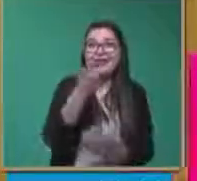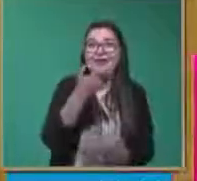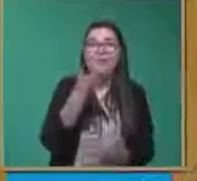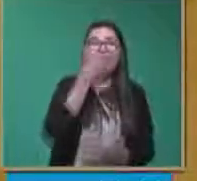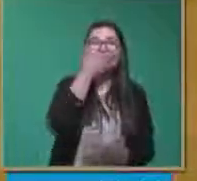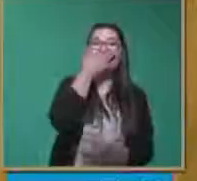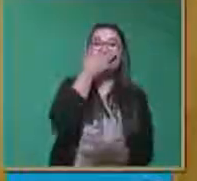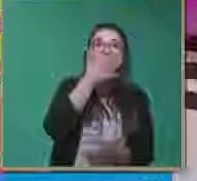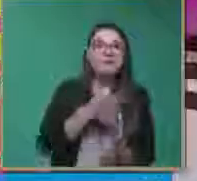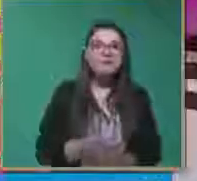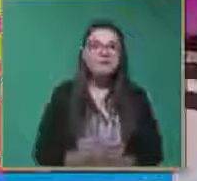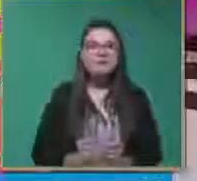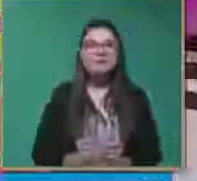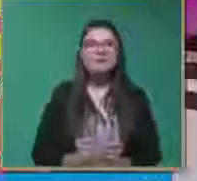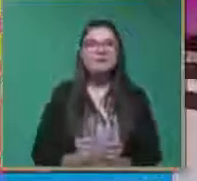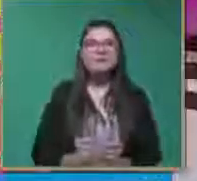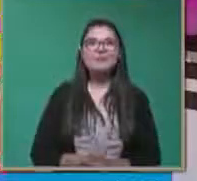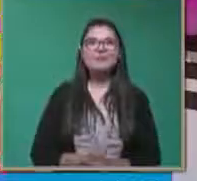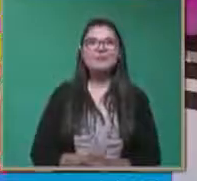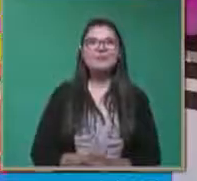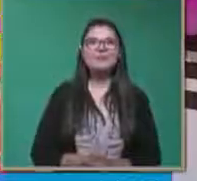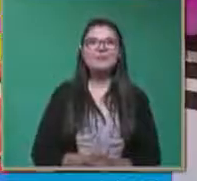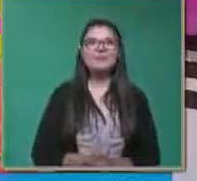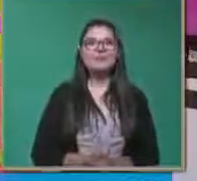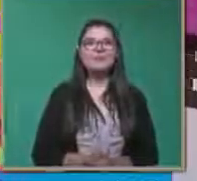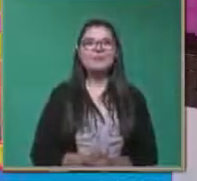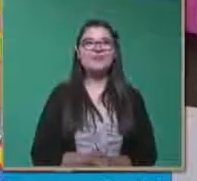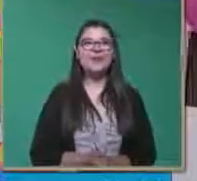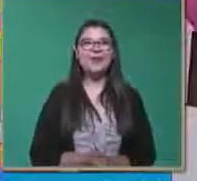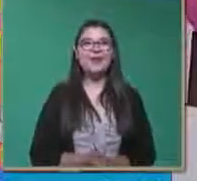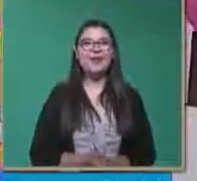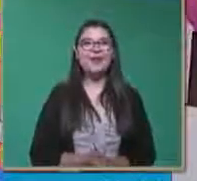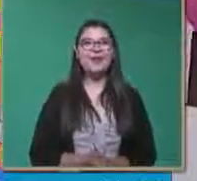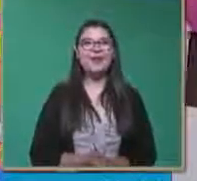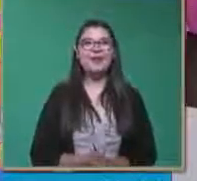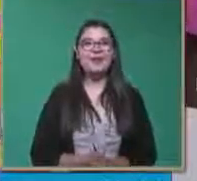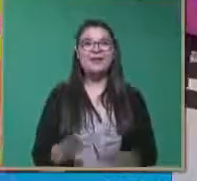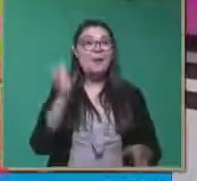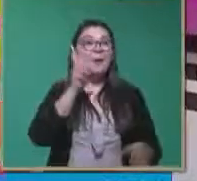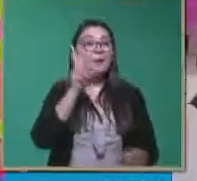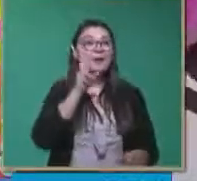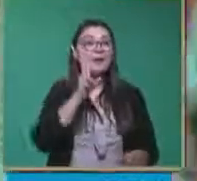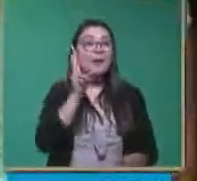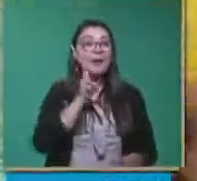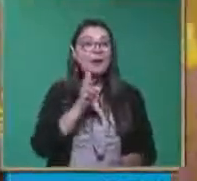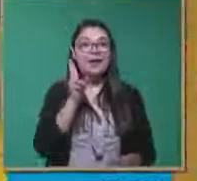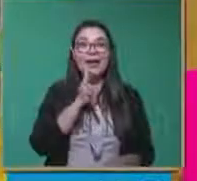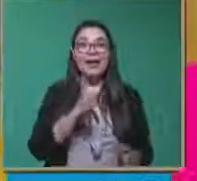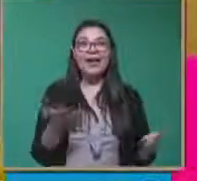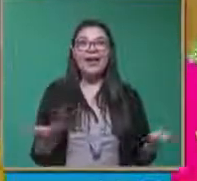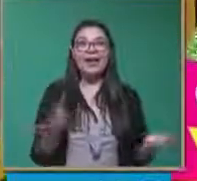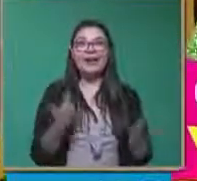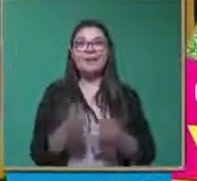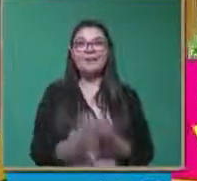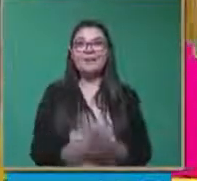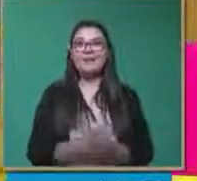La maestra Yuli se fue muy lejos, muy lejos. Muy lejos, aguas, aguas. Muy